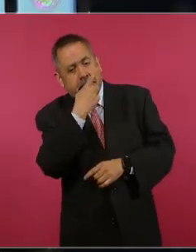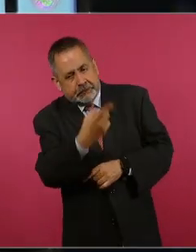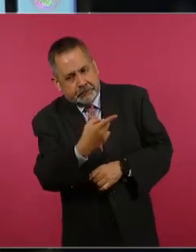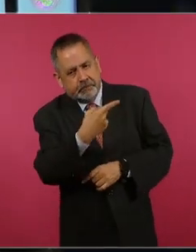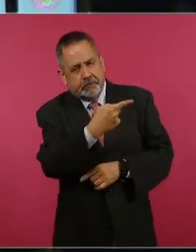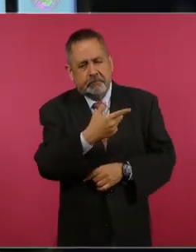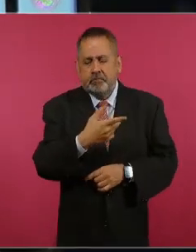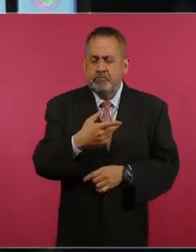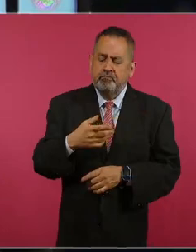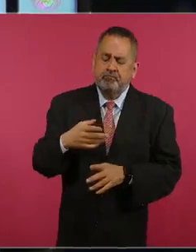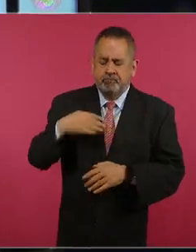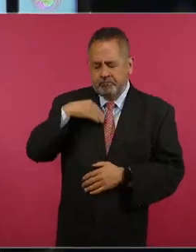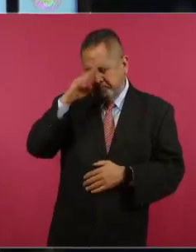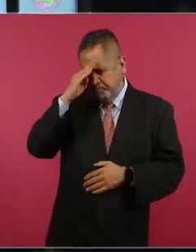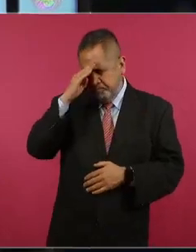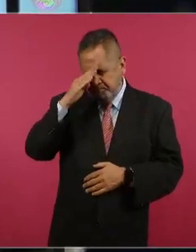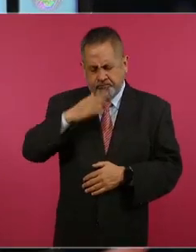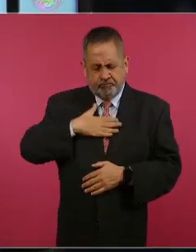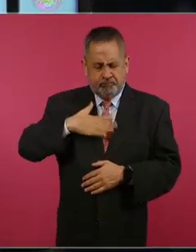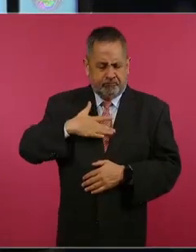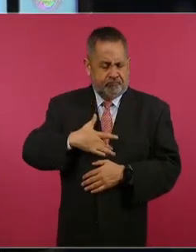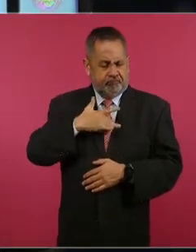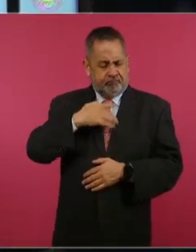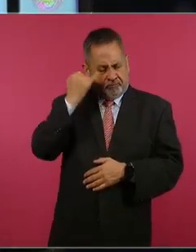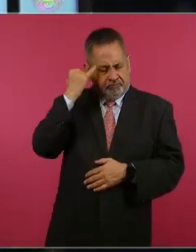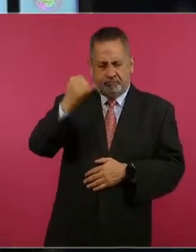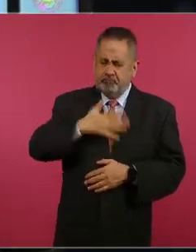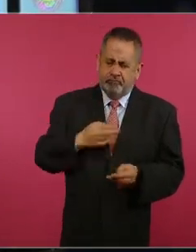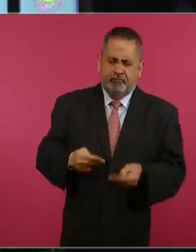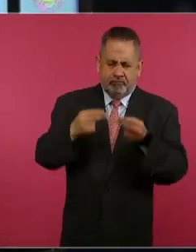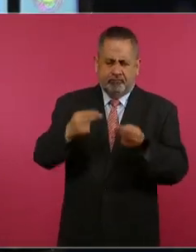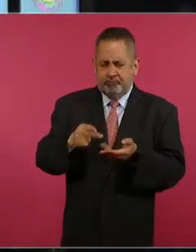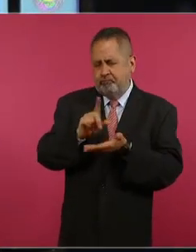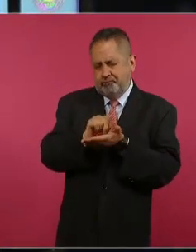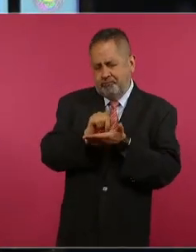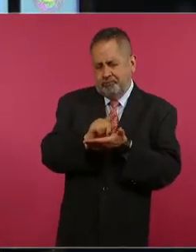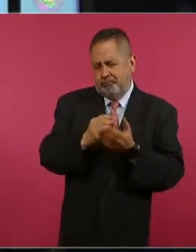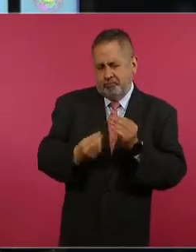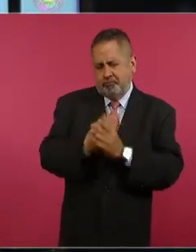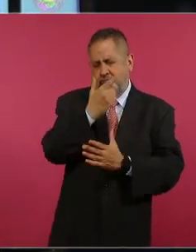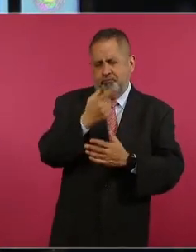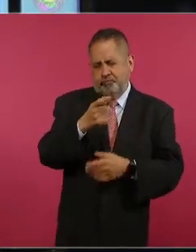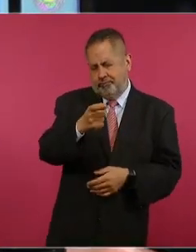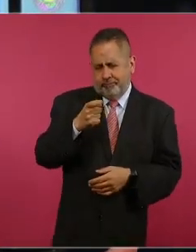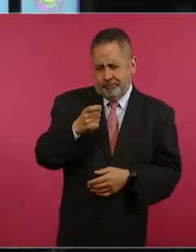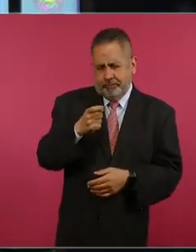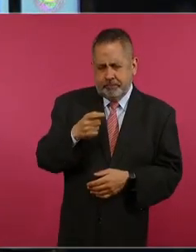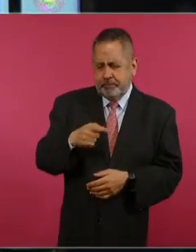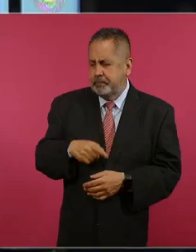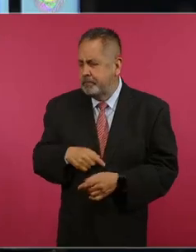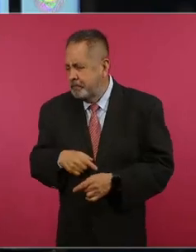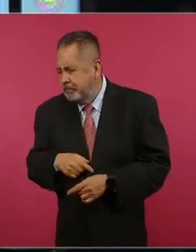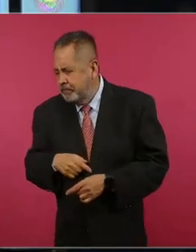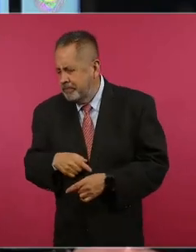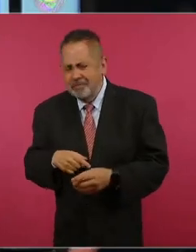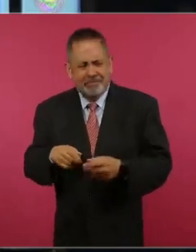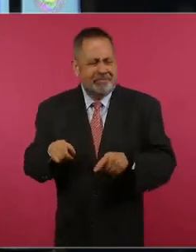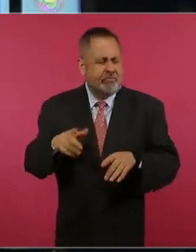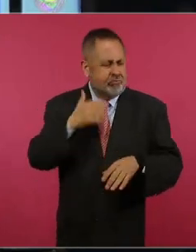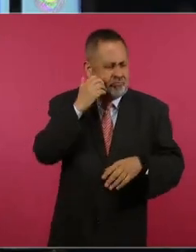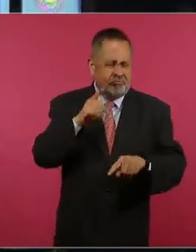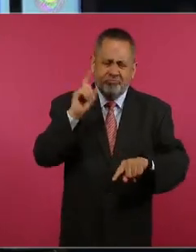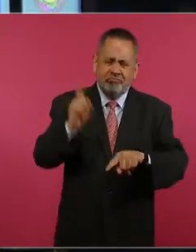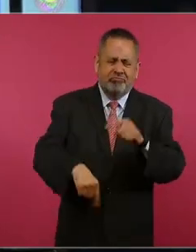como encargo personal y del negocio era justamente eliminar los bots que le hacían tanto daño